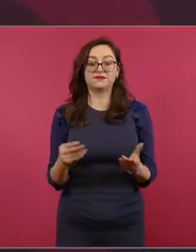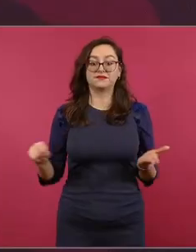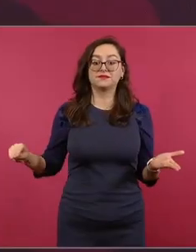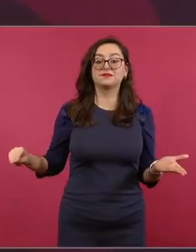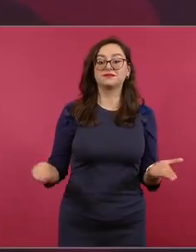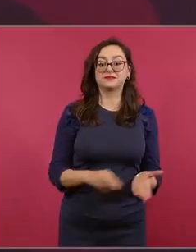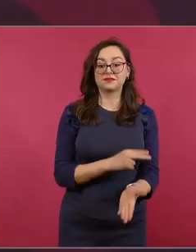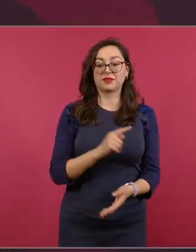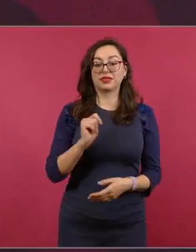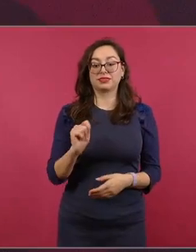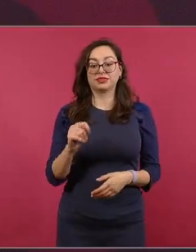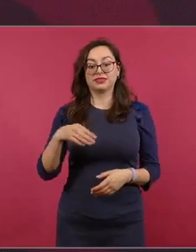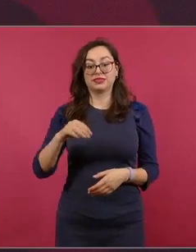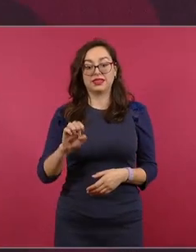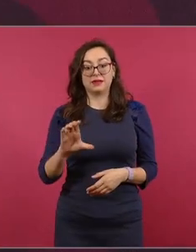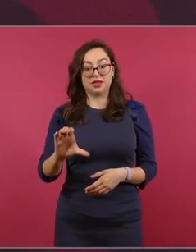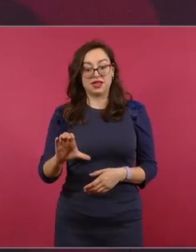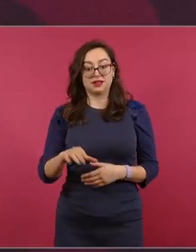tratado. No quería,